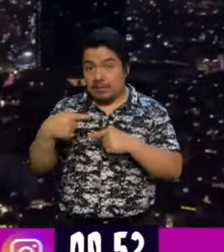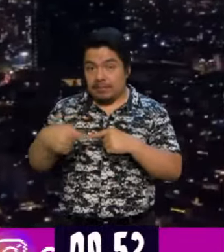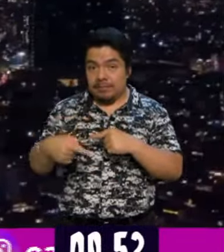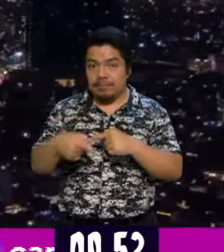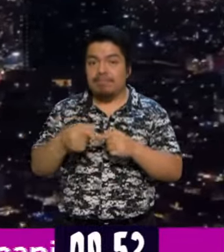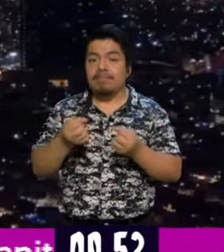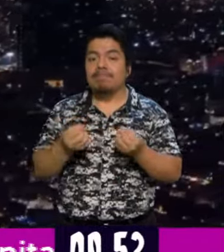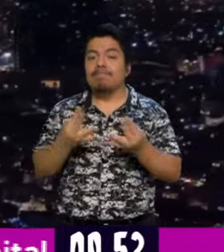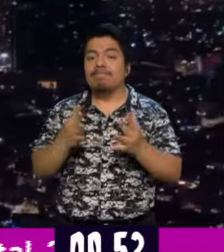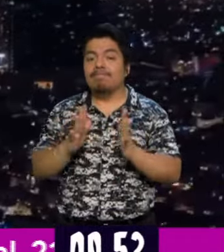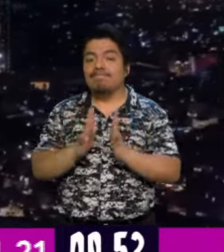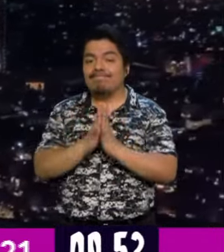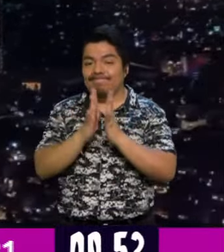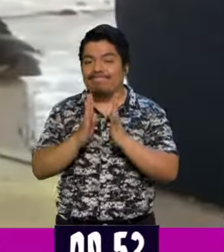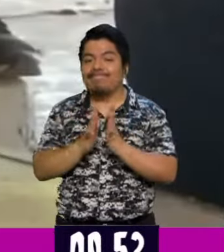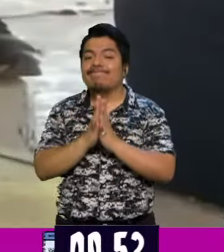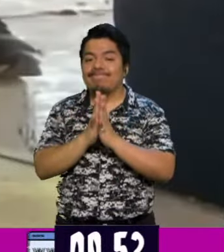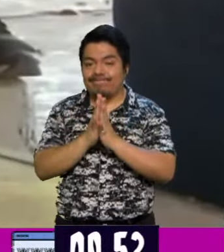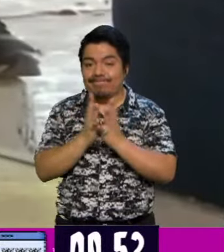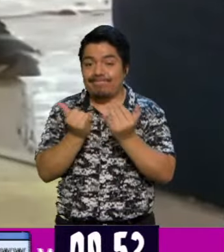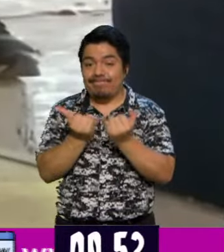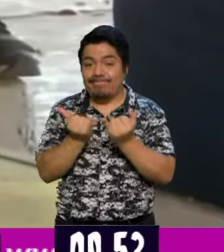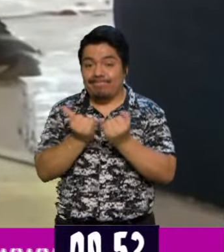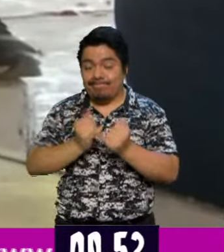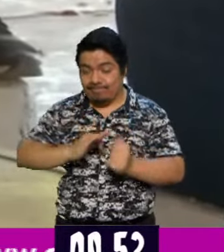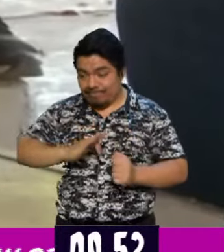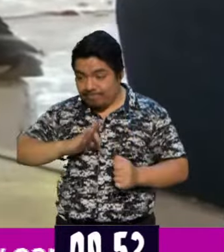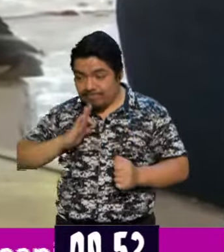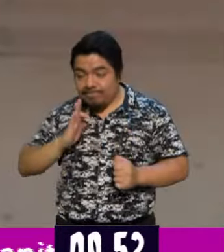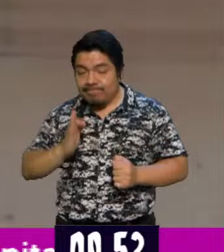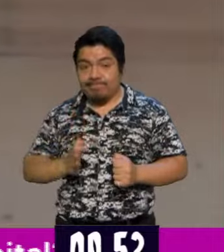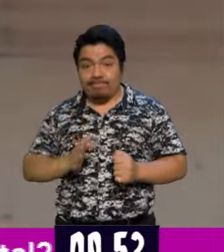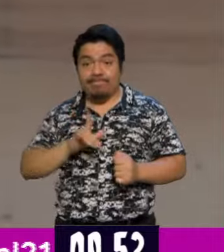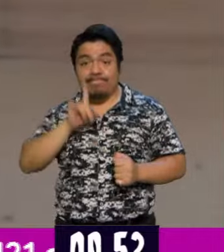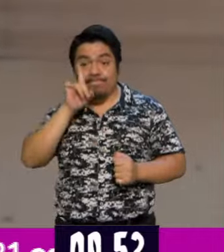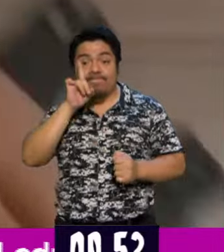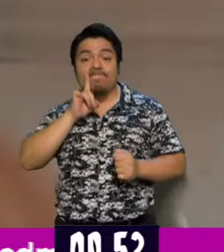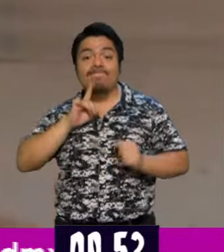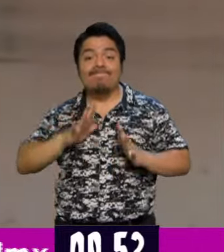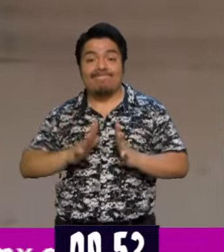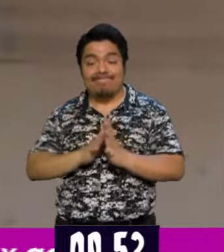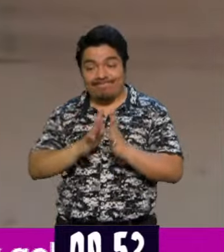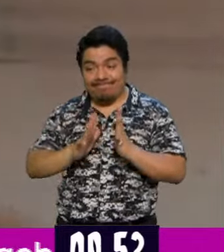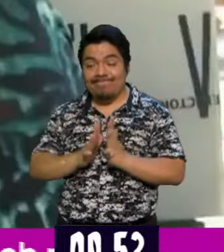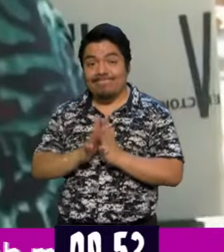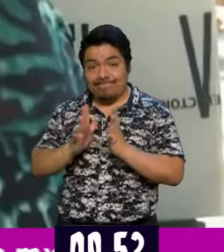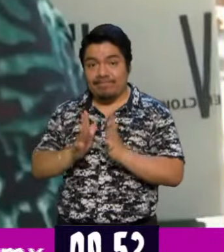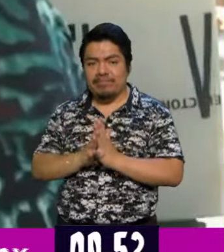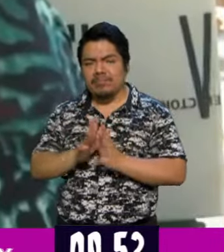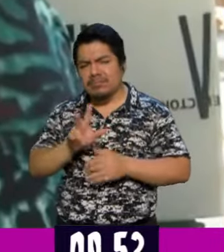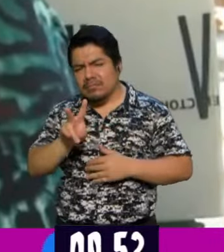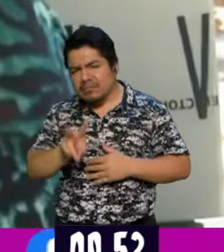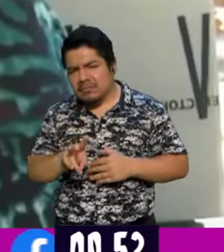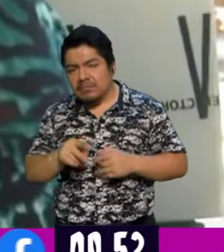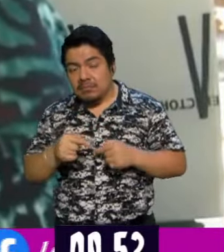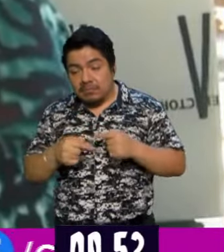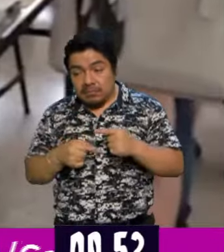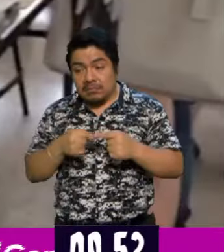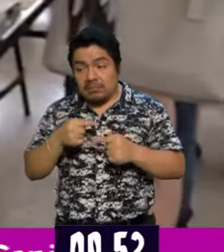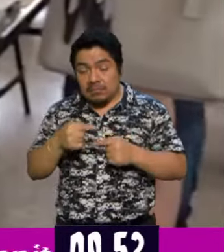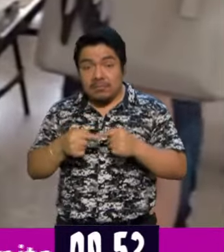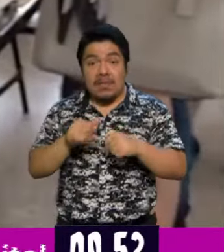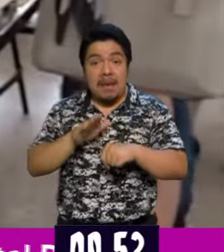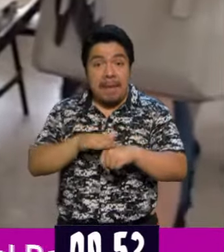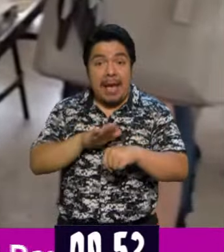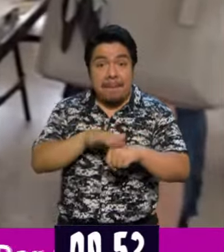finales de participación y la confirmación de la tendencia de participación. Lo cierto es que cada vez